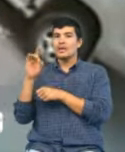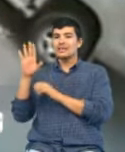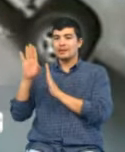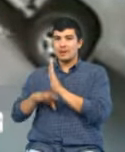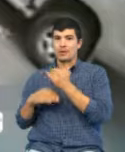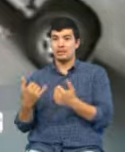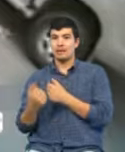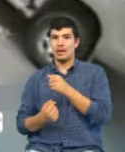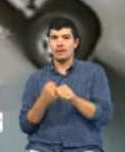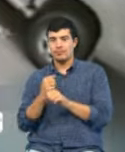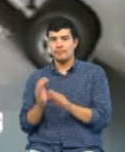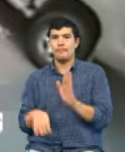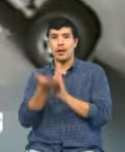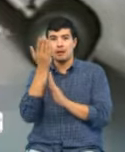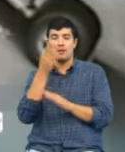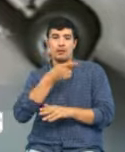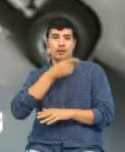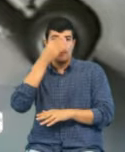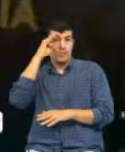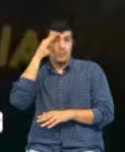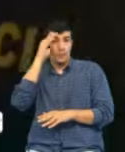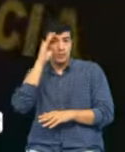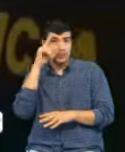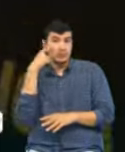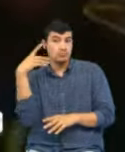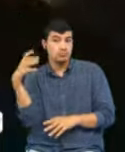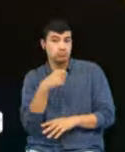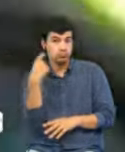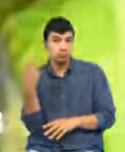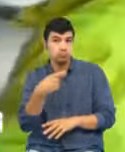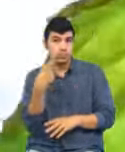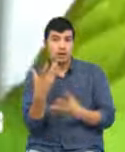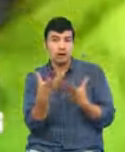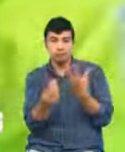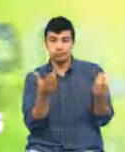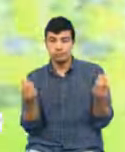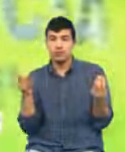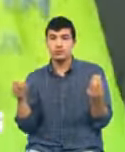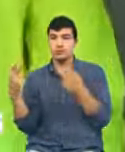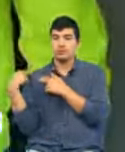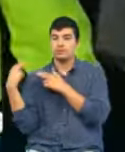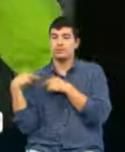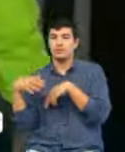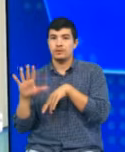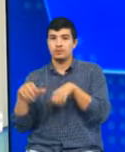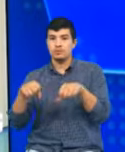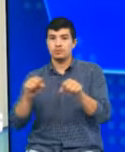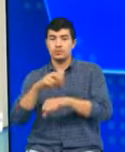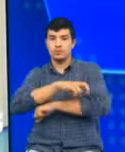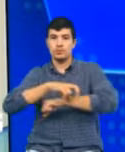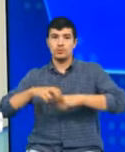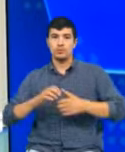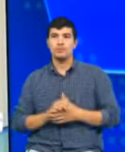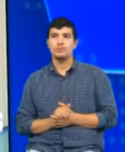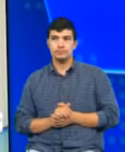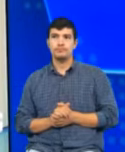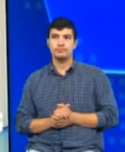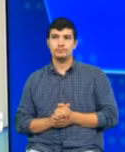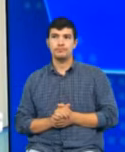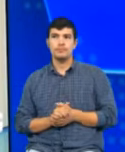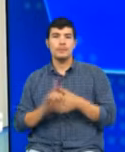año anterior la policía está tras la pista de tres bandas organizadas responsables de estos robos Y a